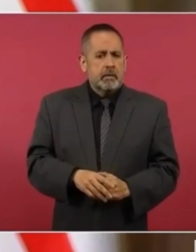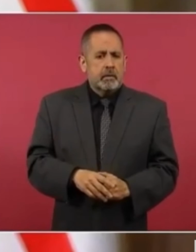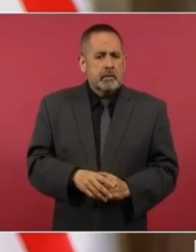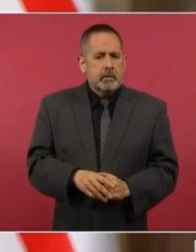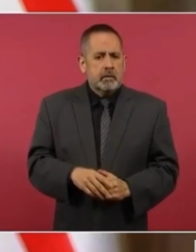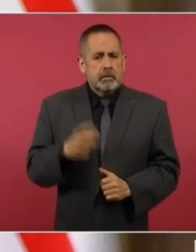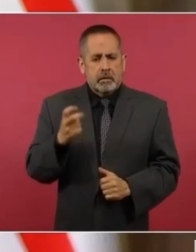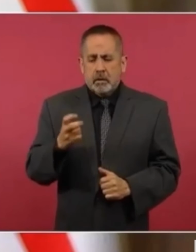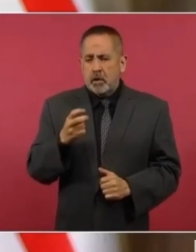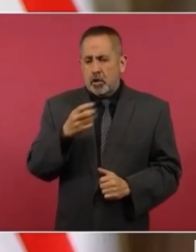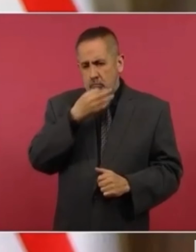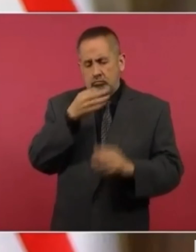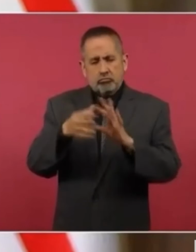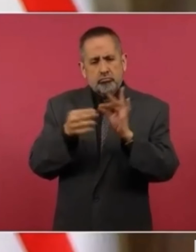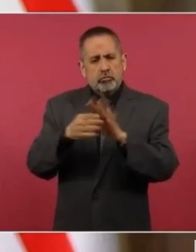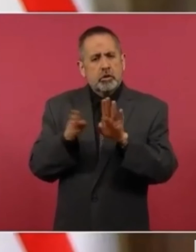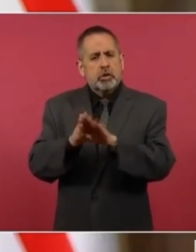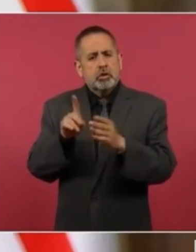esto nos llevó